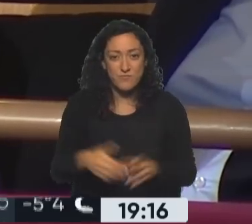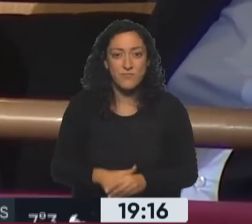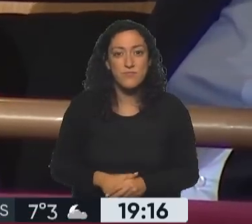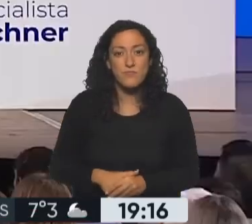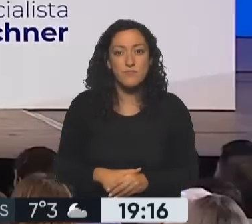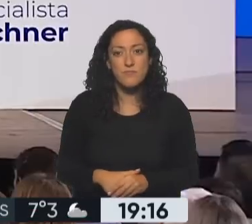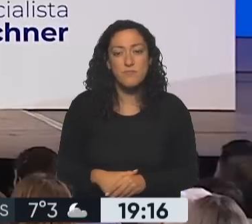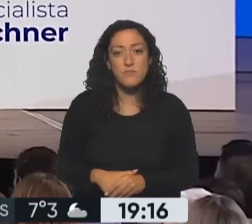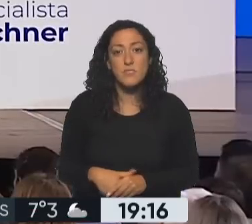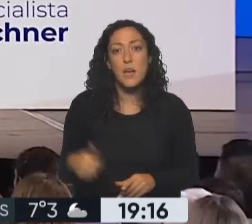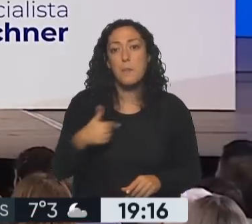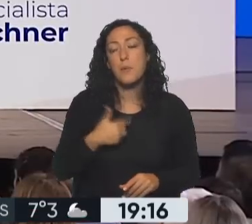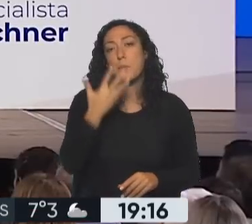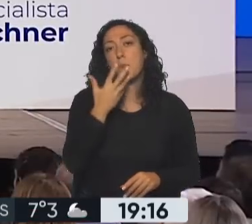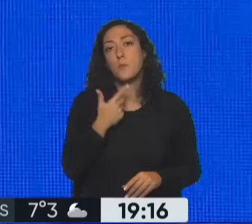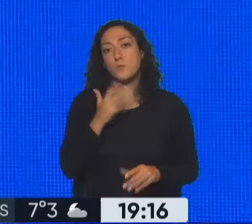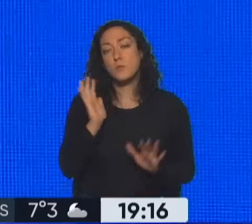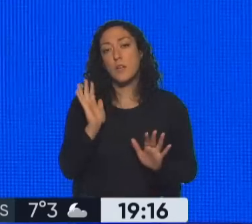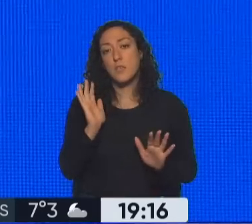Y me gustaría